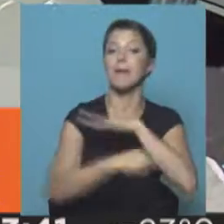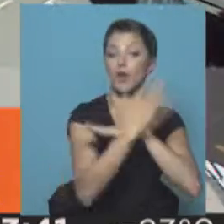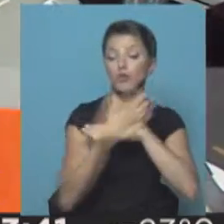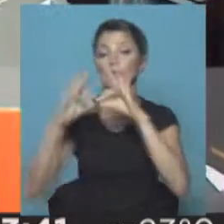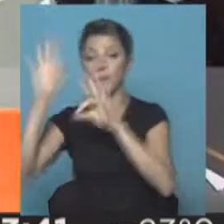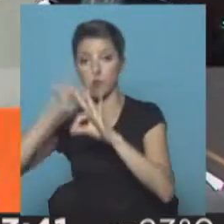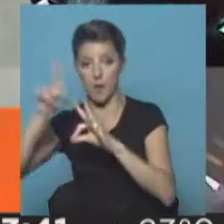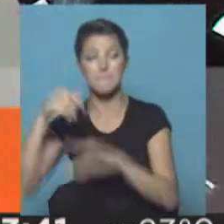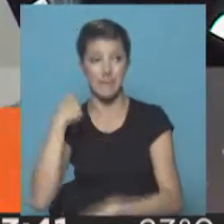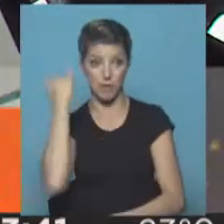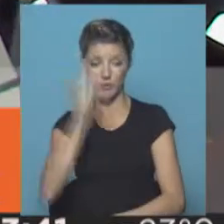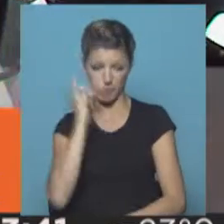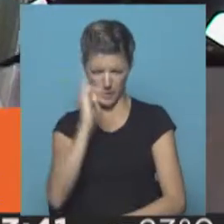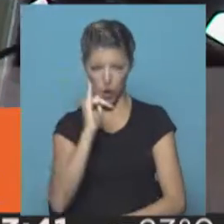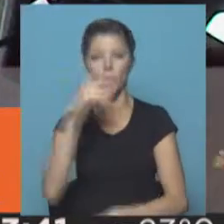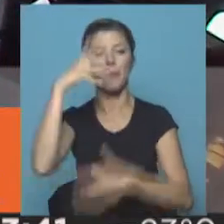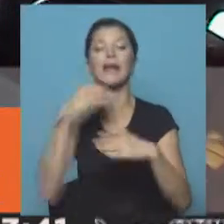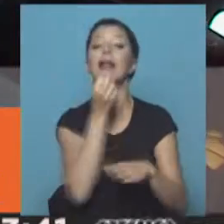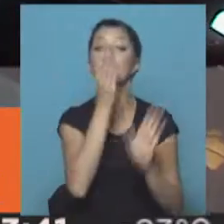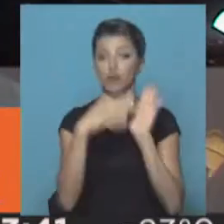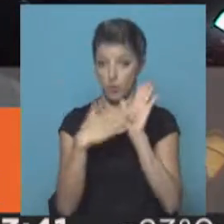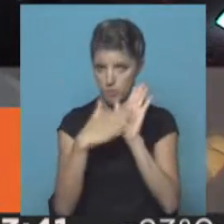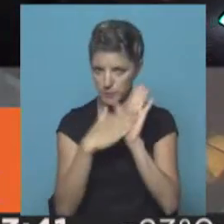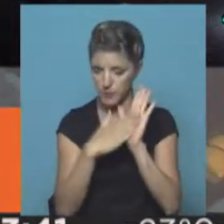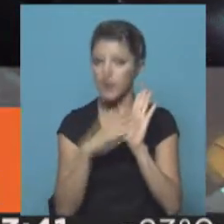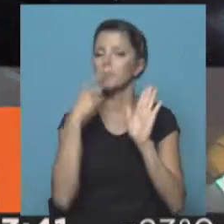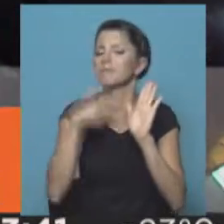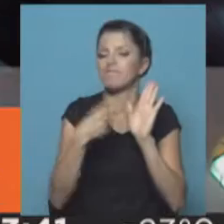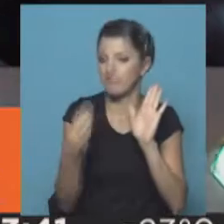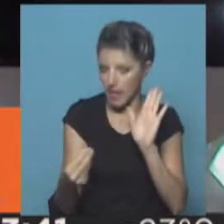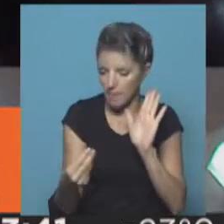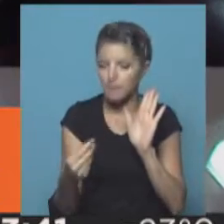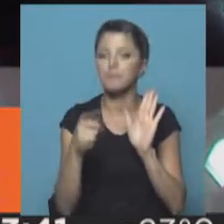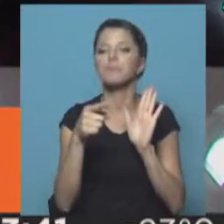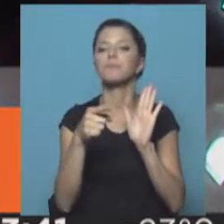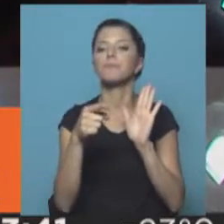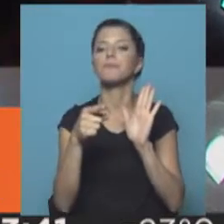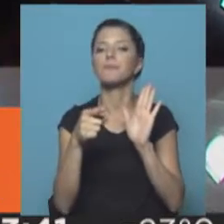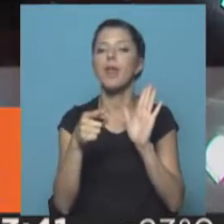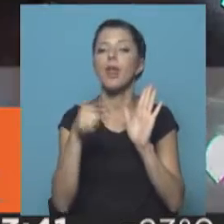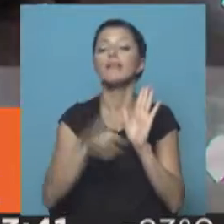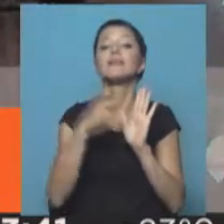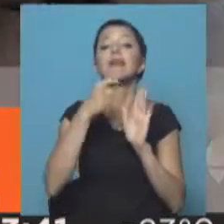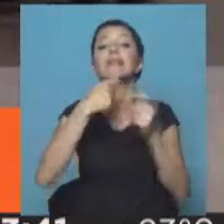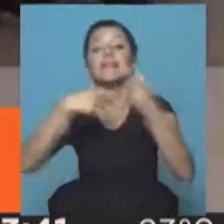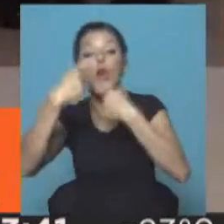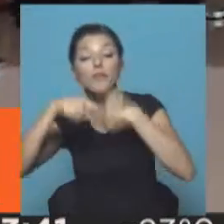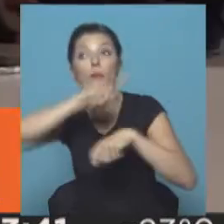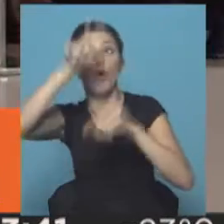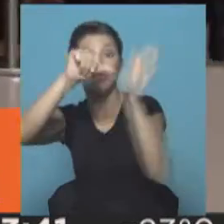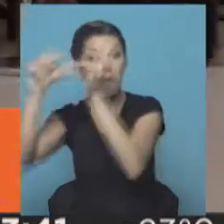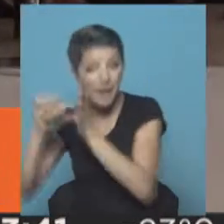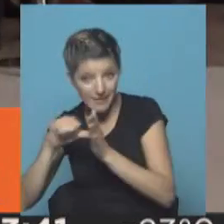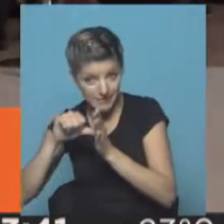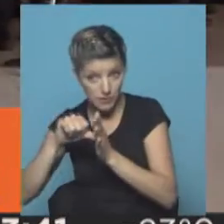la declaración conjunta, porque explícitamente habla de esto. Las negociaciones con terceros países o con